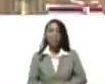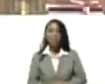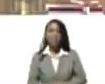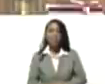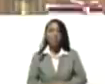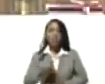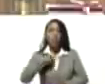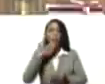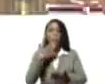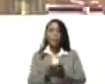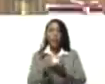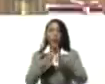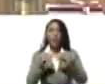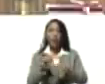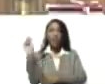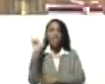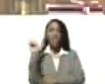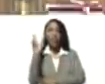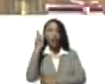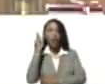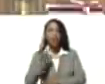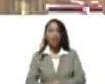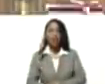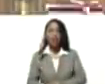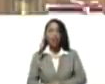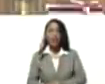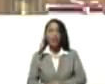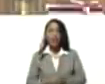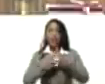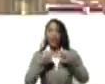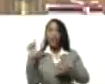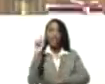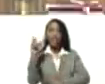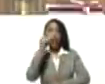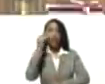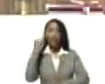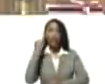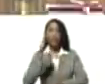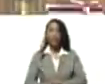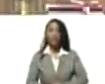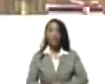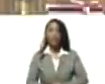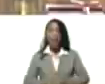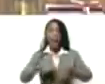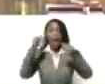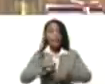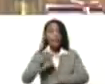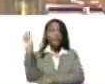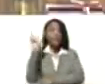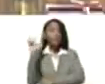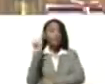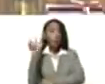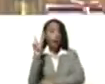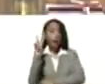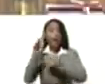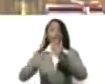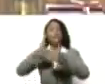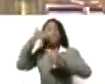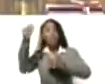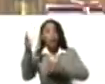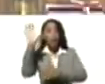yo les pido a todos los venezolanos y a todas las venezolanas aquí en venezuela y fuera de nuestro